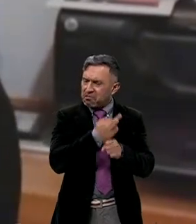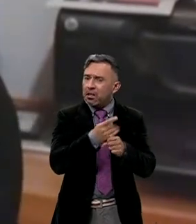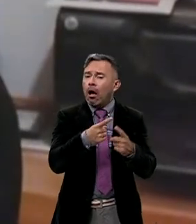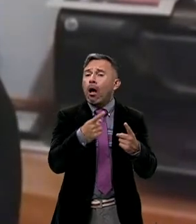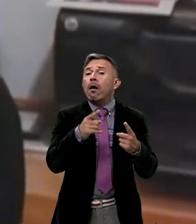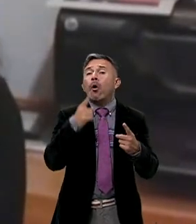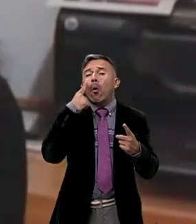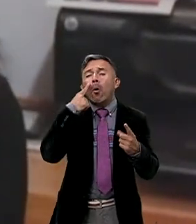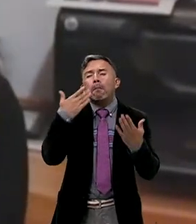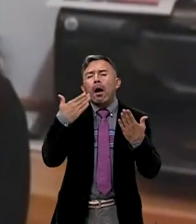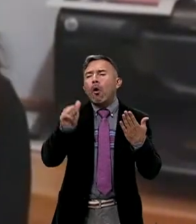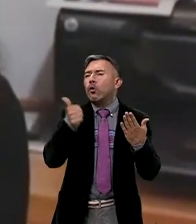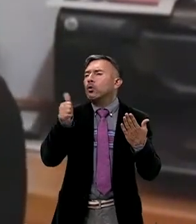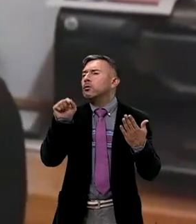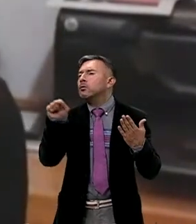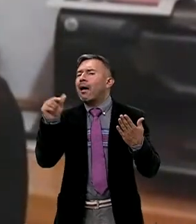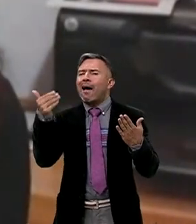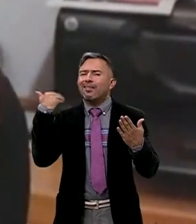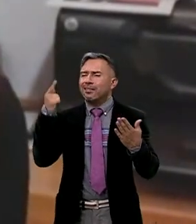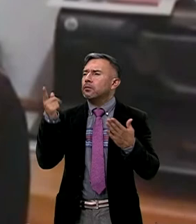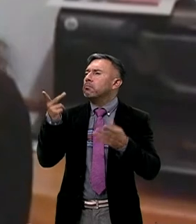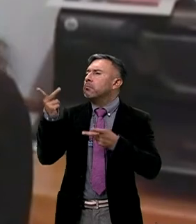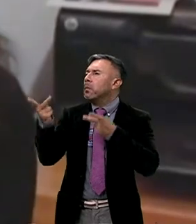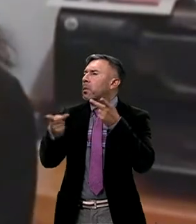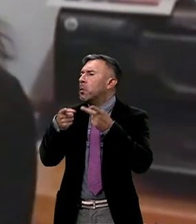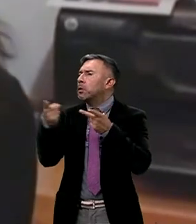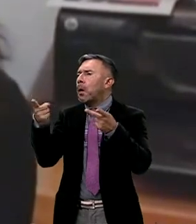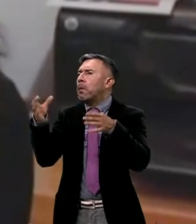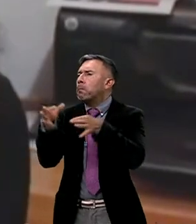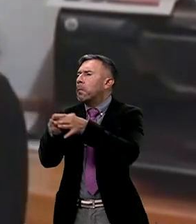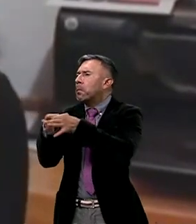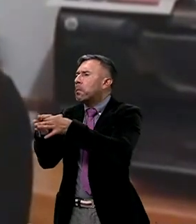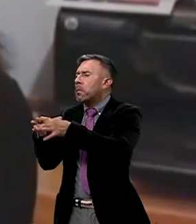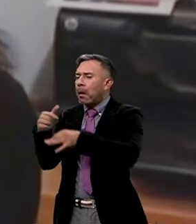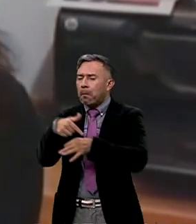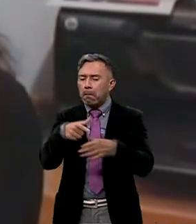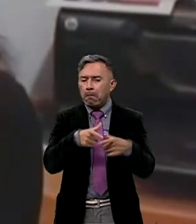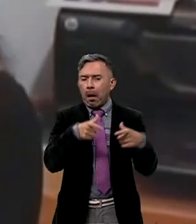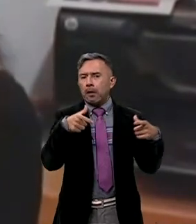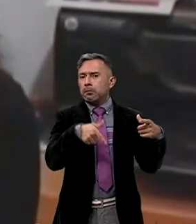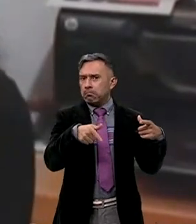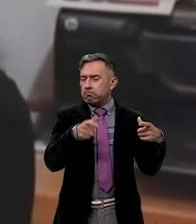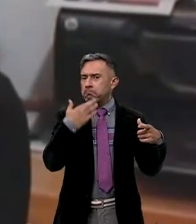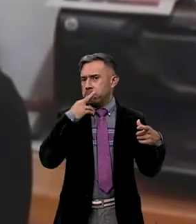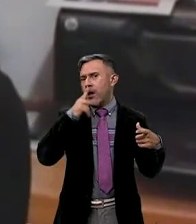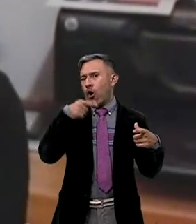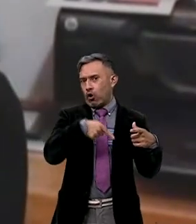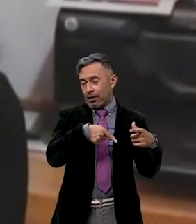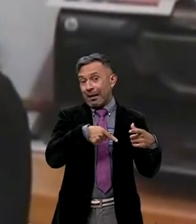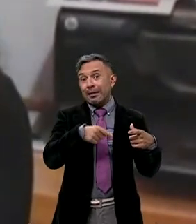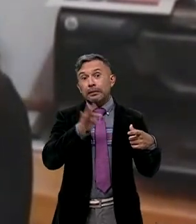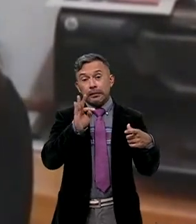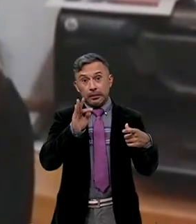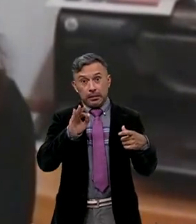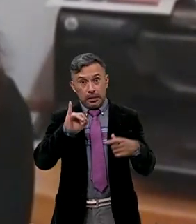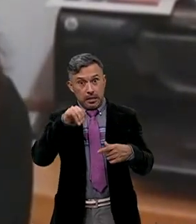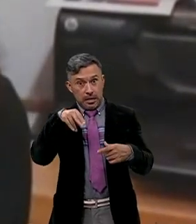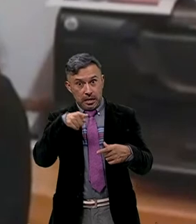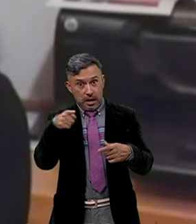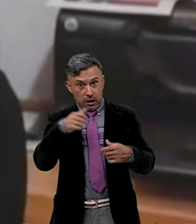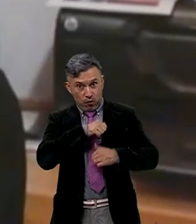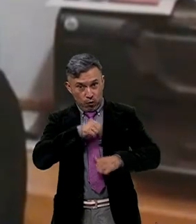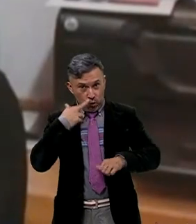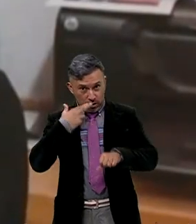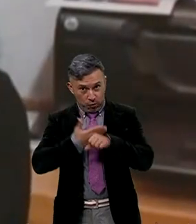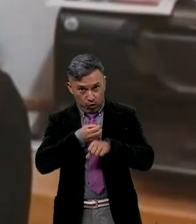participación que se han realizado aunque no hayan sido realizados por el instituto nacional electoral entonces yo creo